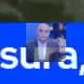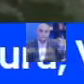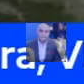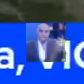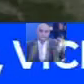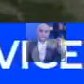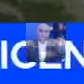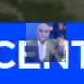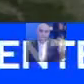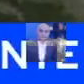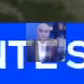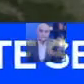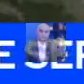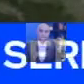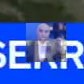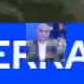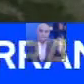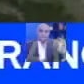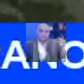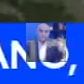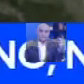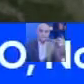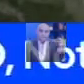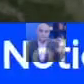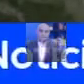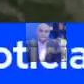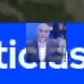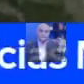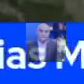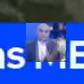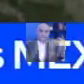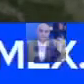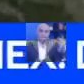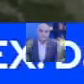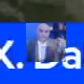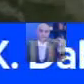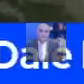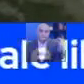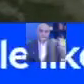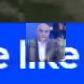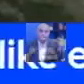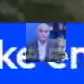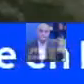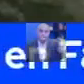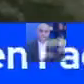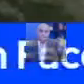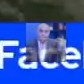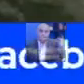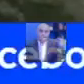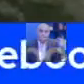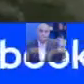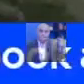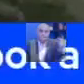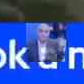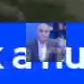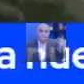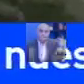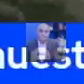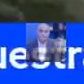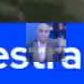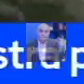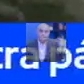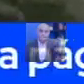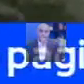Obrador pueden ser una solución o parte de la solución, pero de eso no hablan. ¿Por qué? Pues porque estamos en